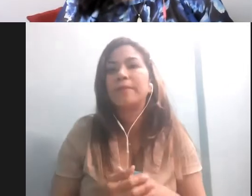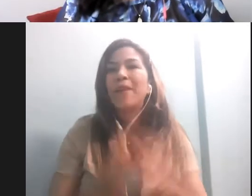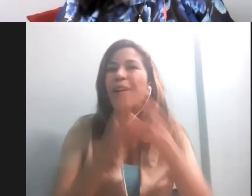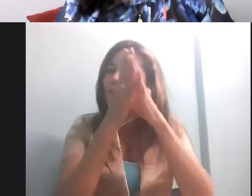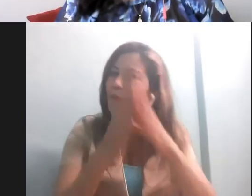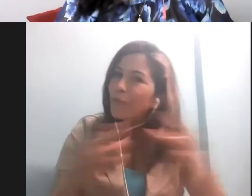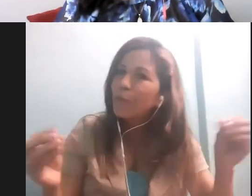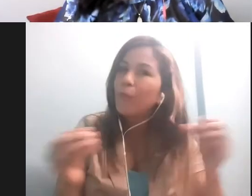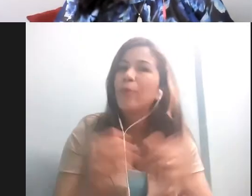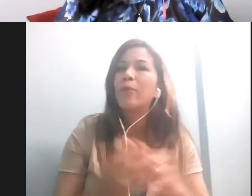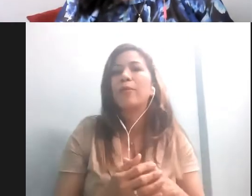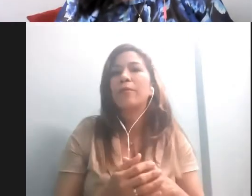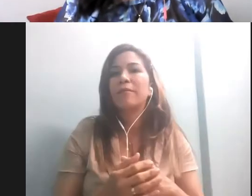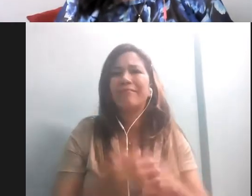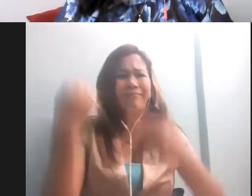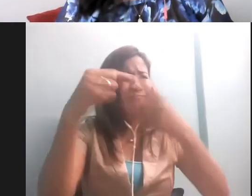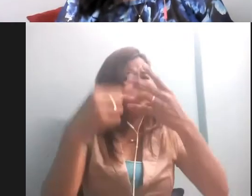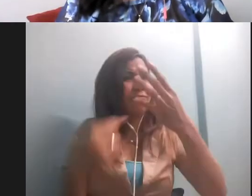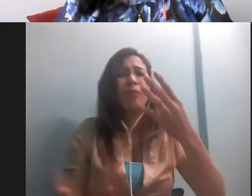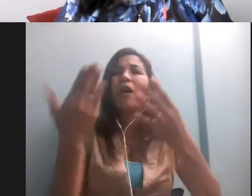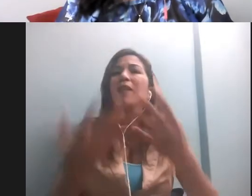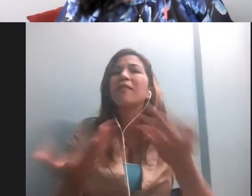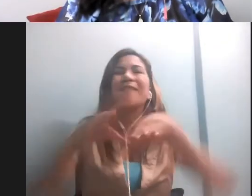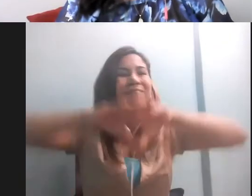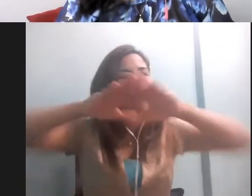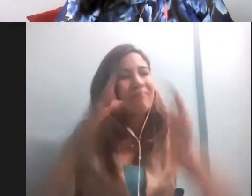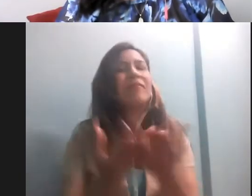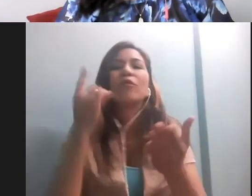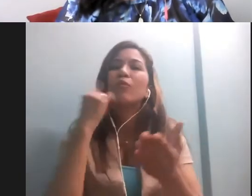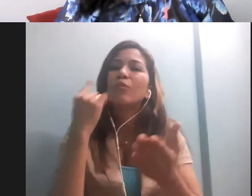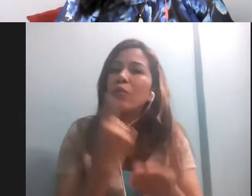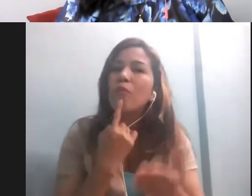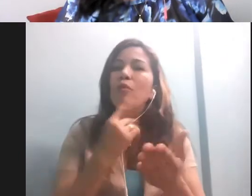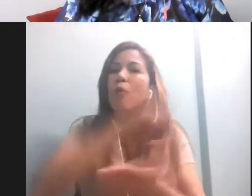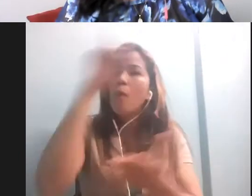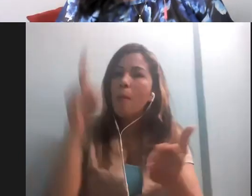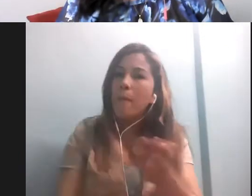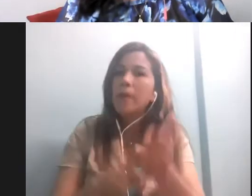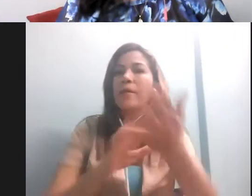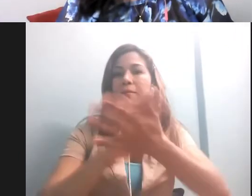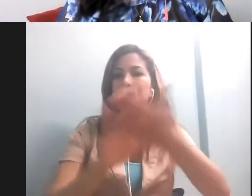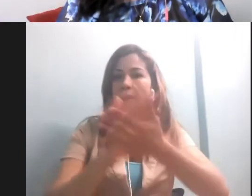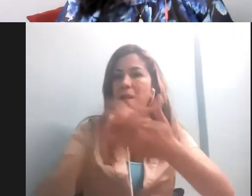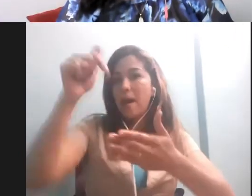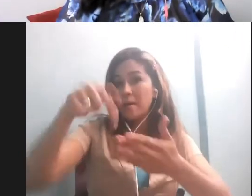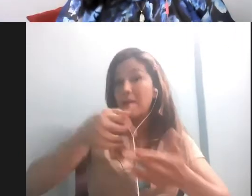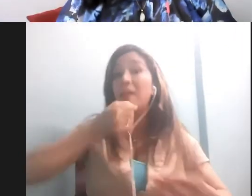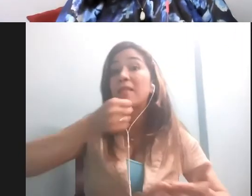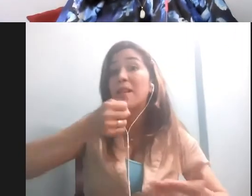los aspectos generales, por eso es que estamos contando en este caso que tenemos también interpretación de lengua de señas, para que esto sea para que lleguemos a